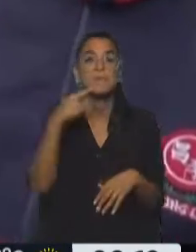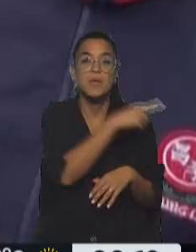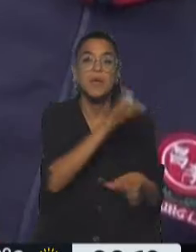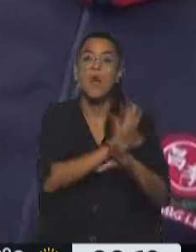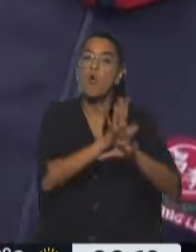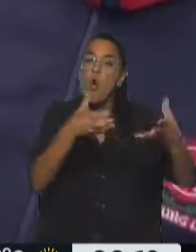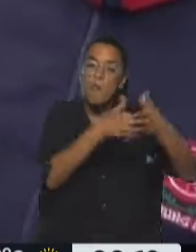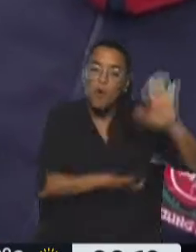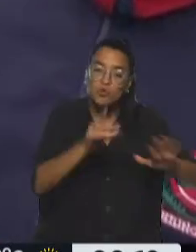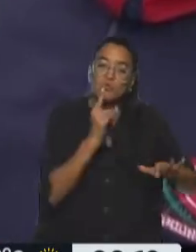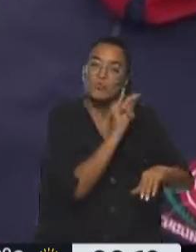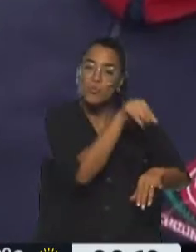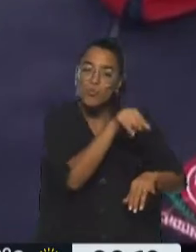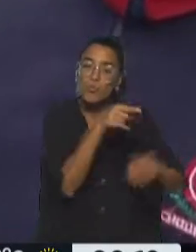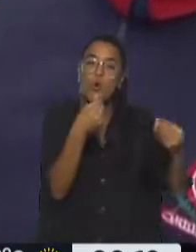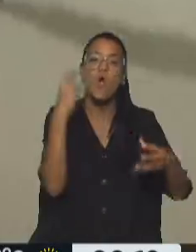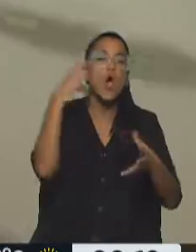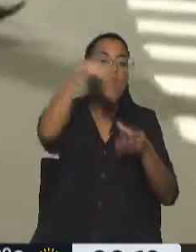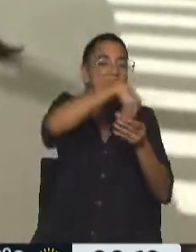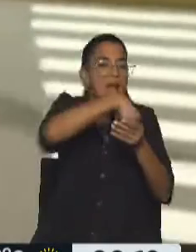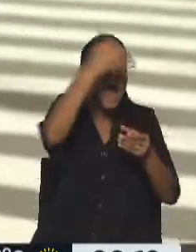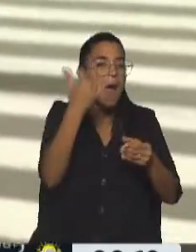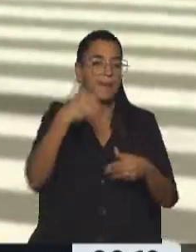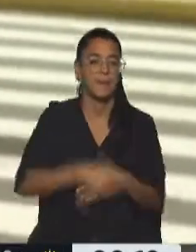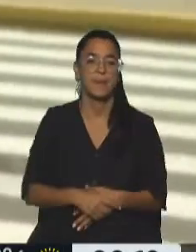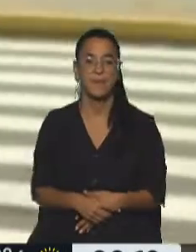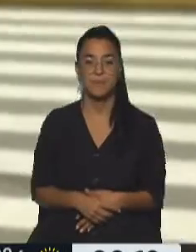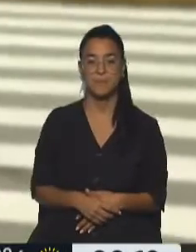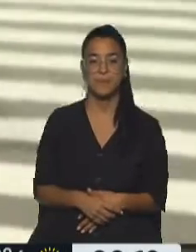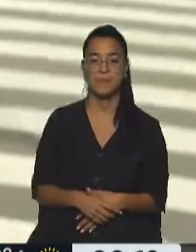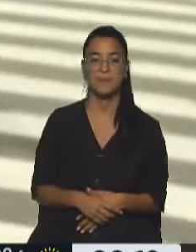crimen organizado enquistado en el Congreso.